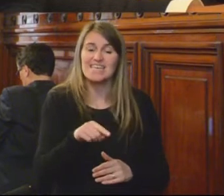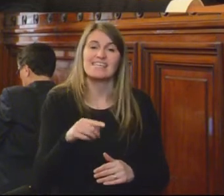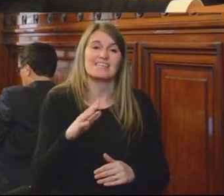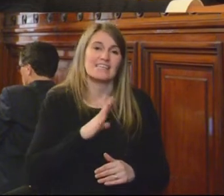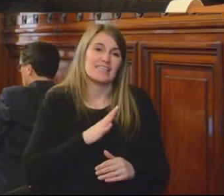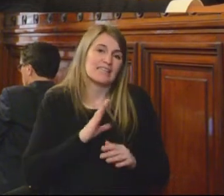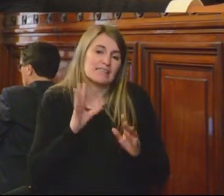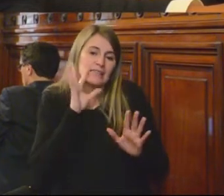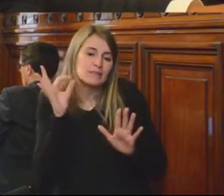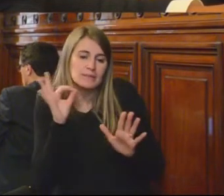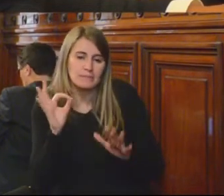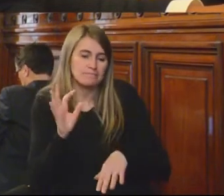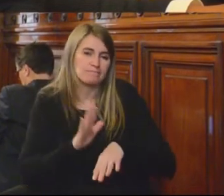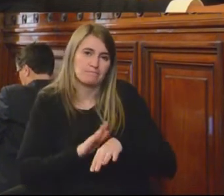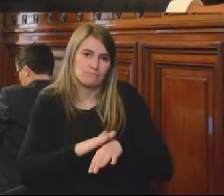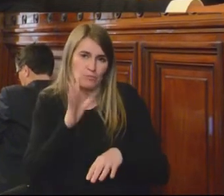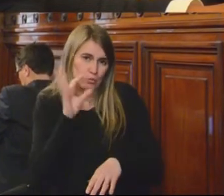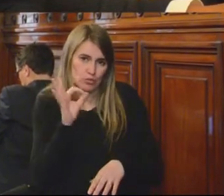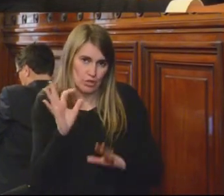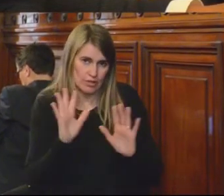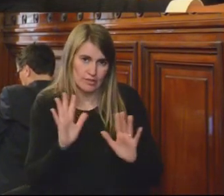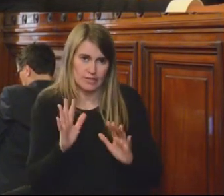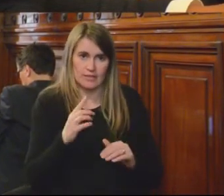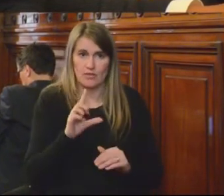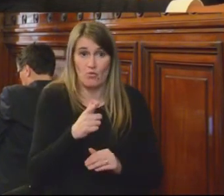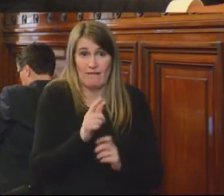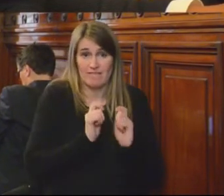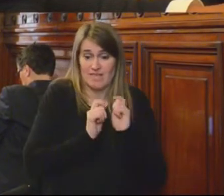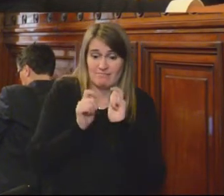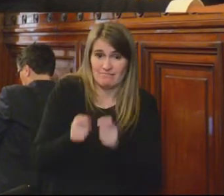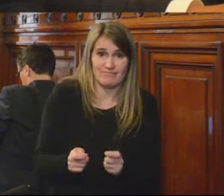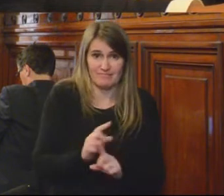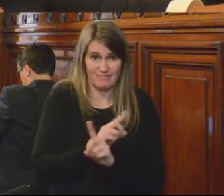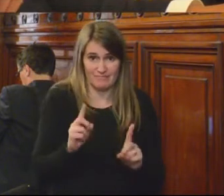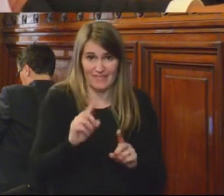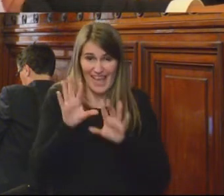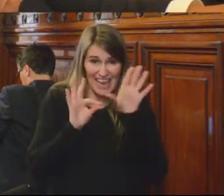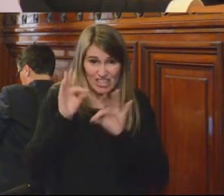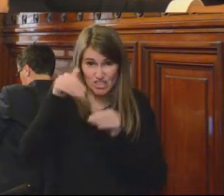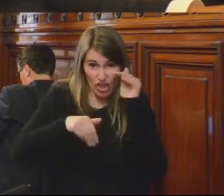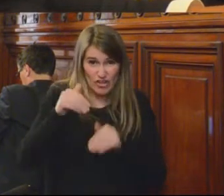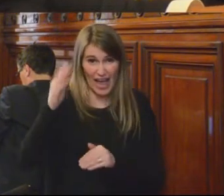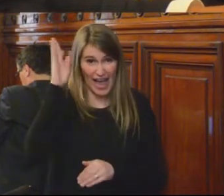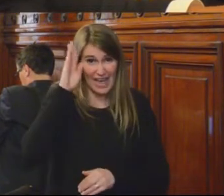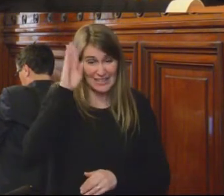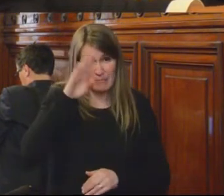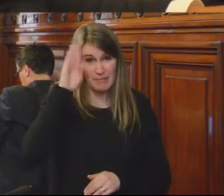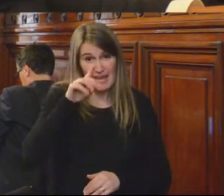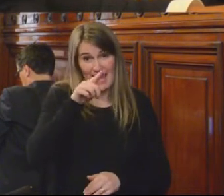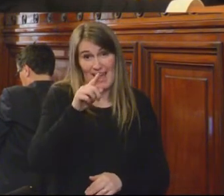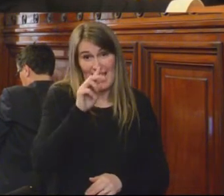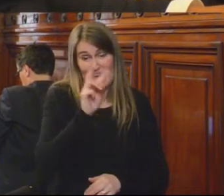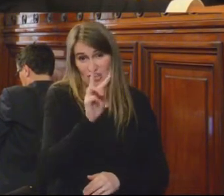extemporánea. Es decir, claramente no tenía cabida la designación que se pretendió realizar en la Asamblea Nacional.